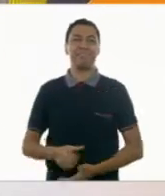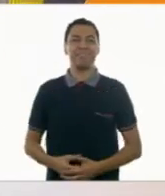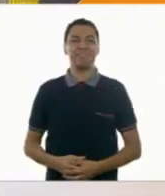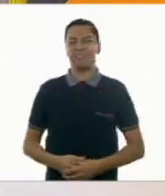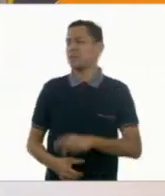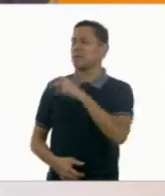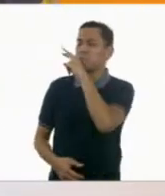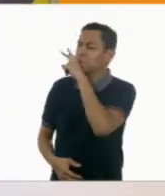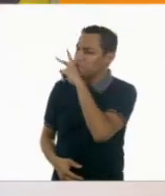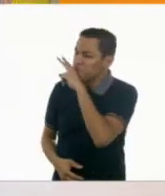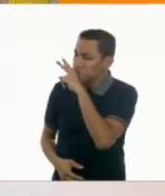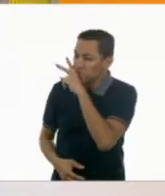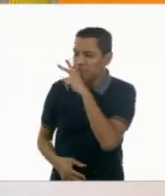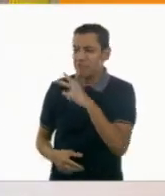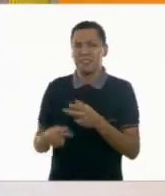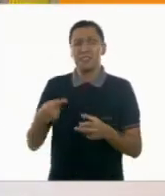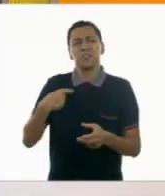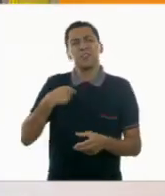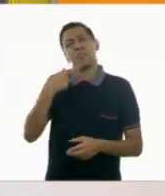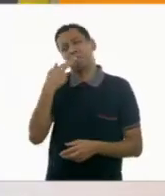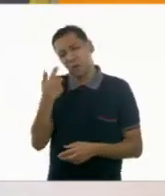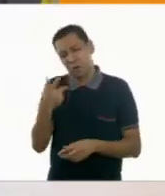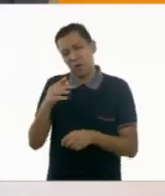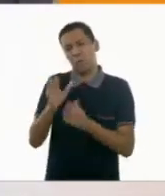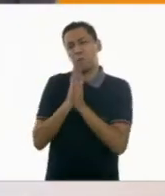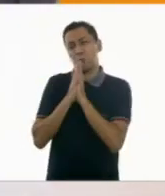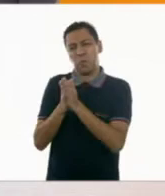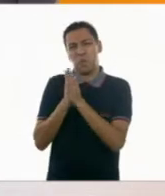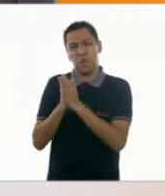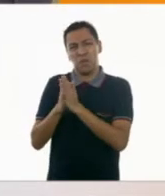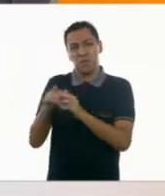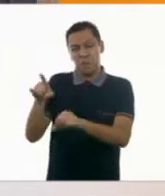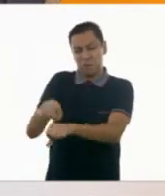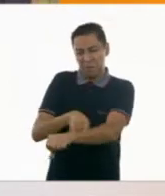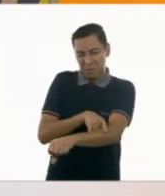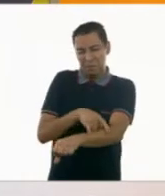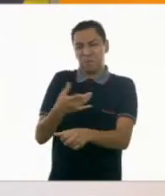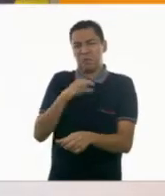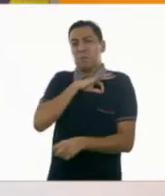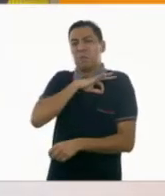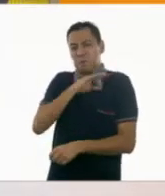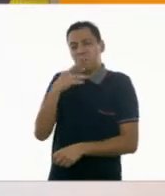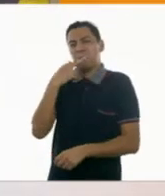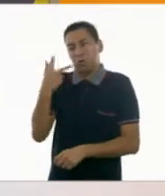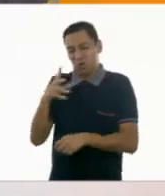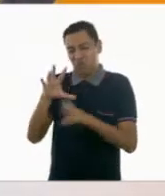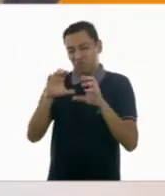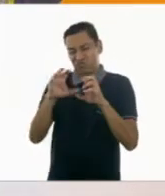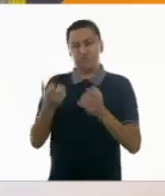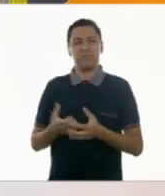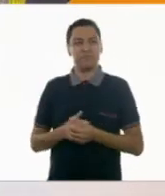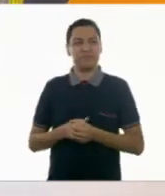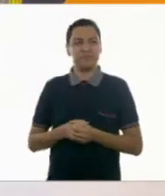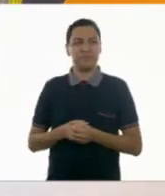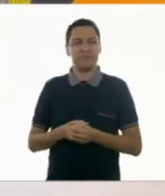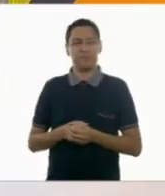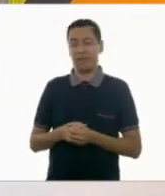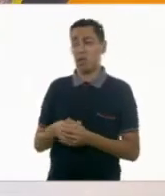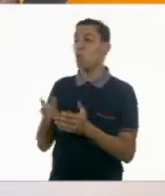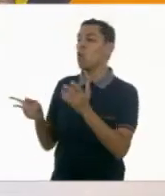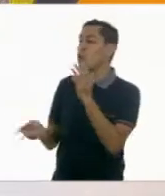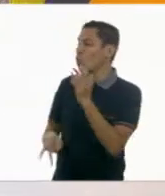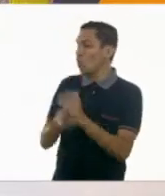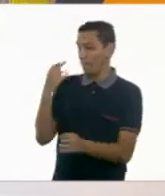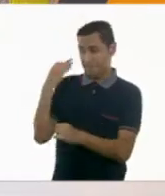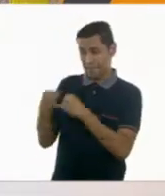No te preocupes, creo que no pasa nada. Puedo con las calcetas, déjenme intentarlo con las calcetas, creo que vamos puedo hacerlo mejor. Te voy a dar la oportunidad con esta última vez y si no